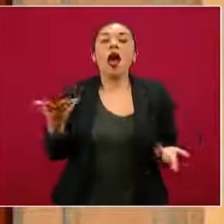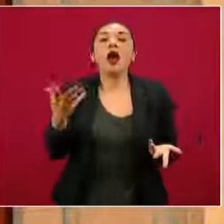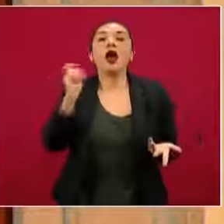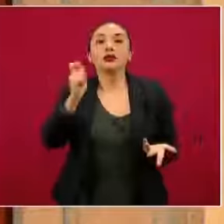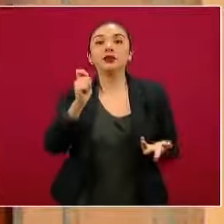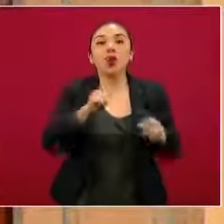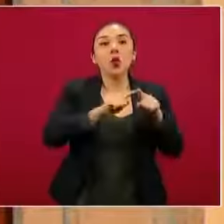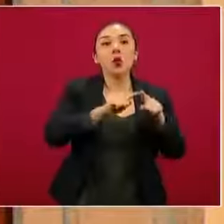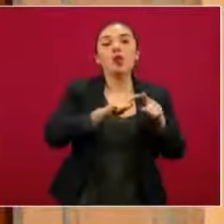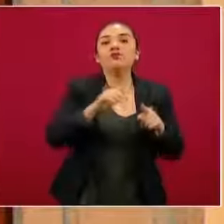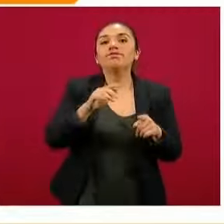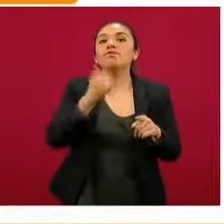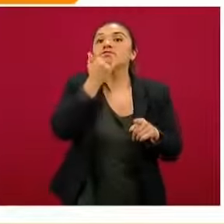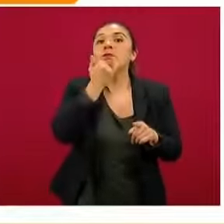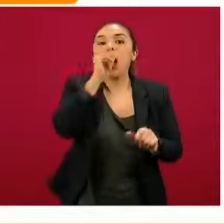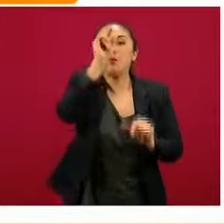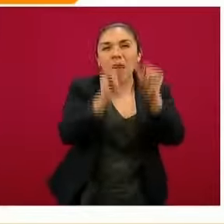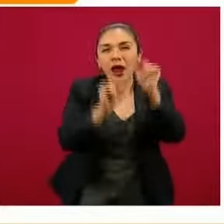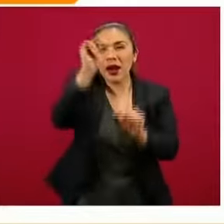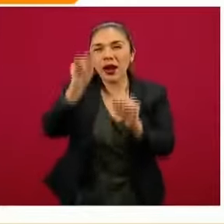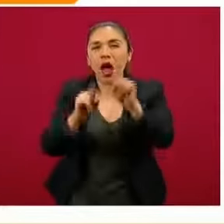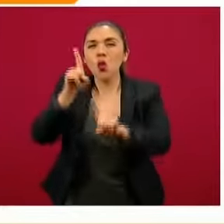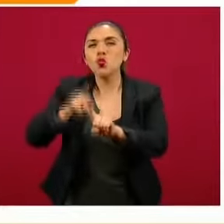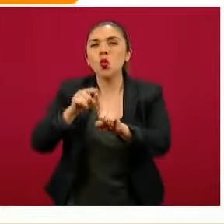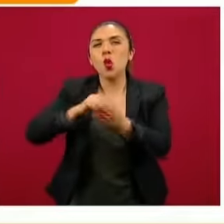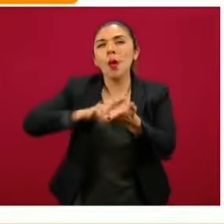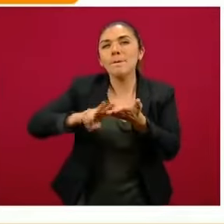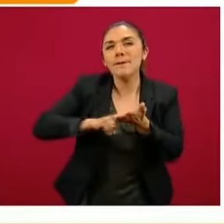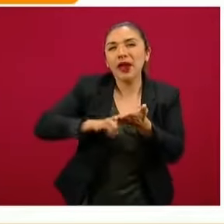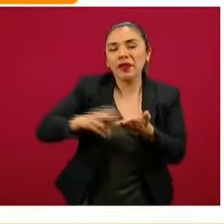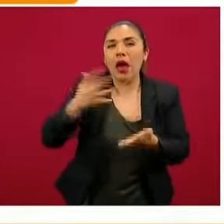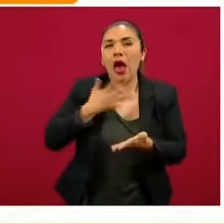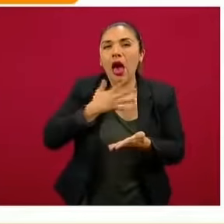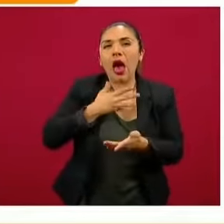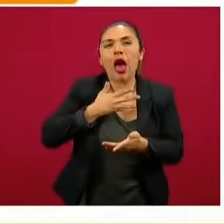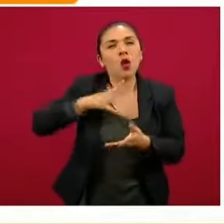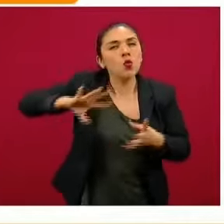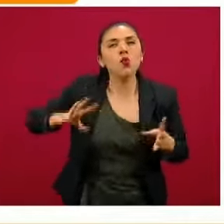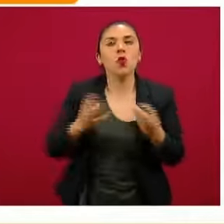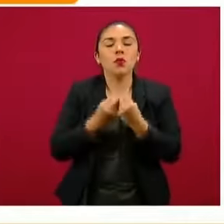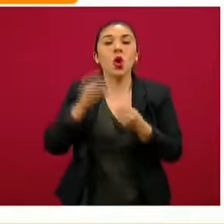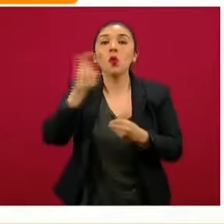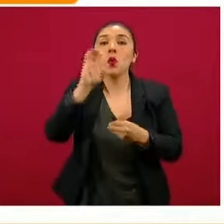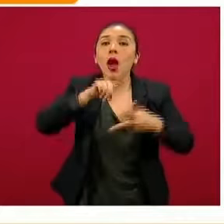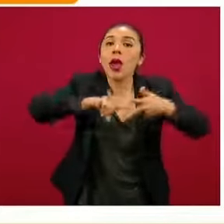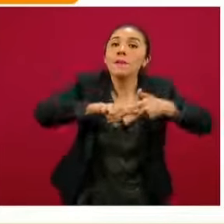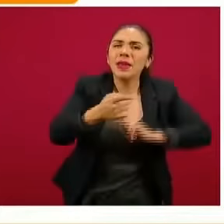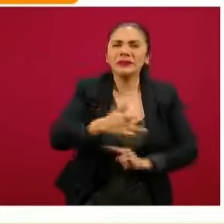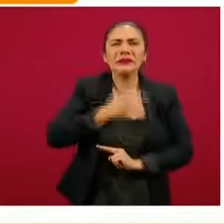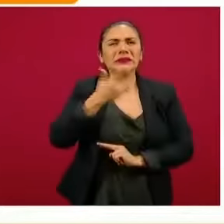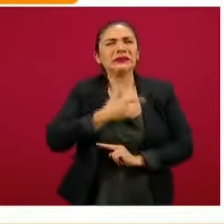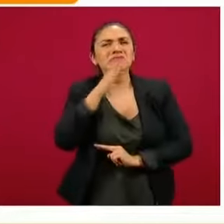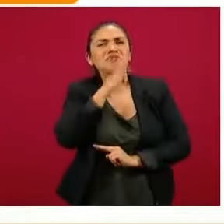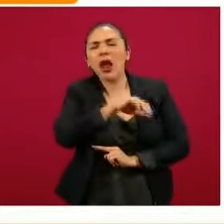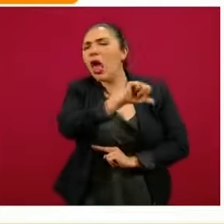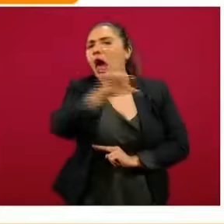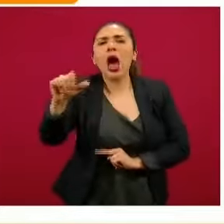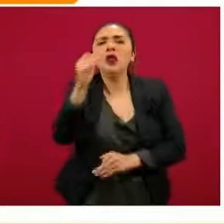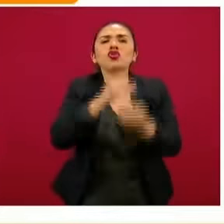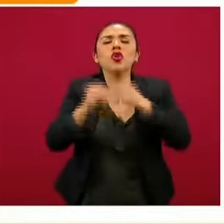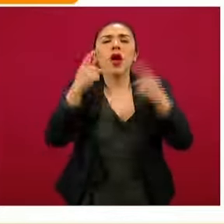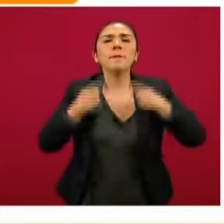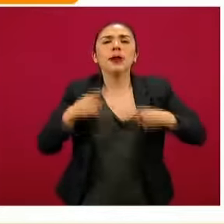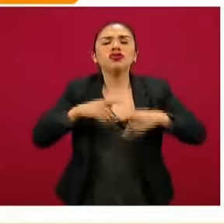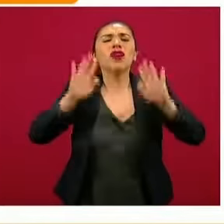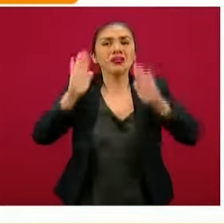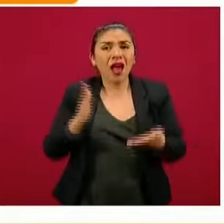las en las barras de color verde, tenemos distribuidas por su fecha de inicio de síntomas a todas las personas que el día de hoy